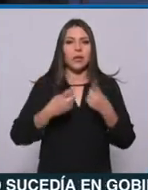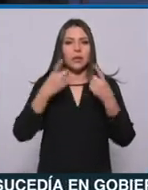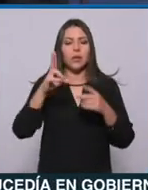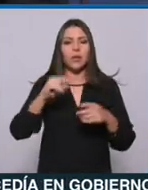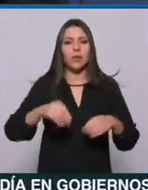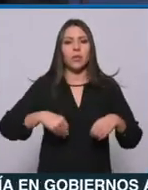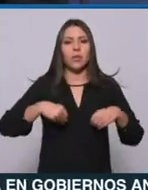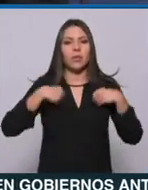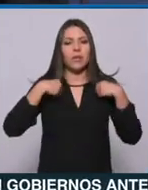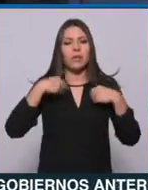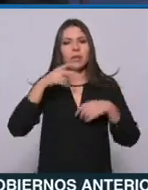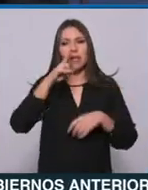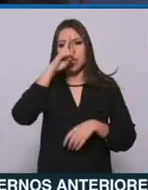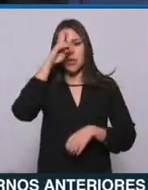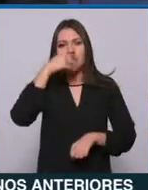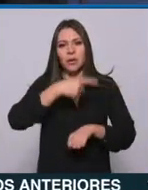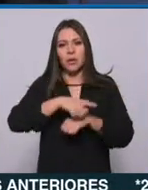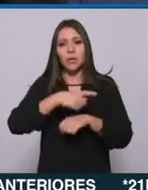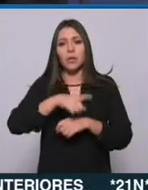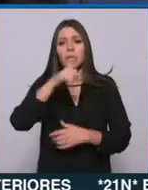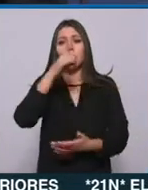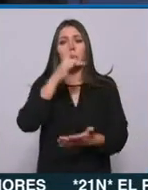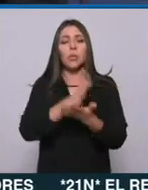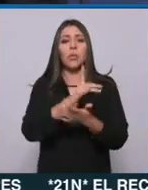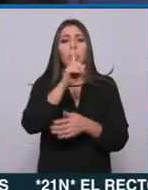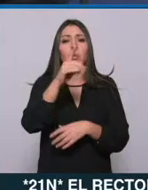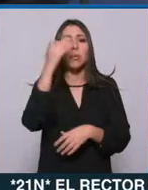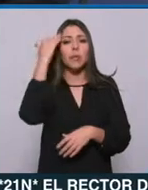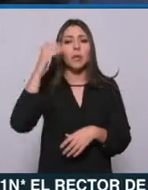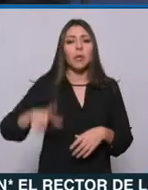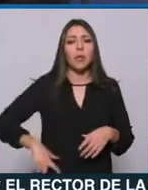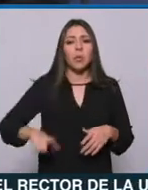no se tendría que ceñir solo a un periodo de gobierno. Esto